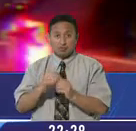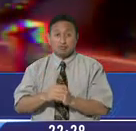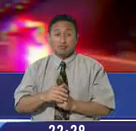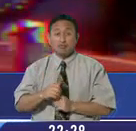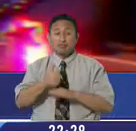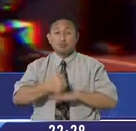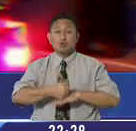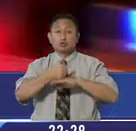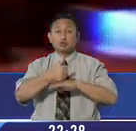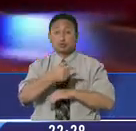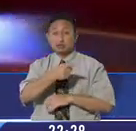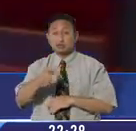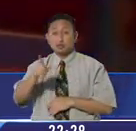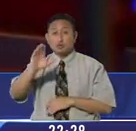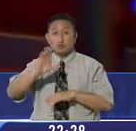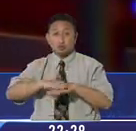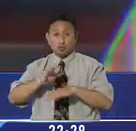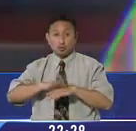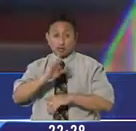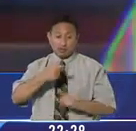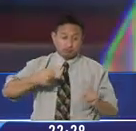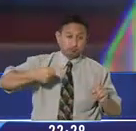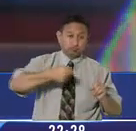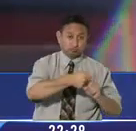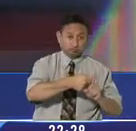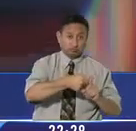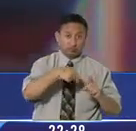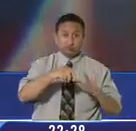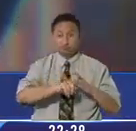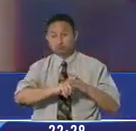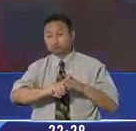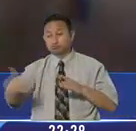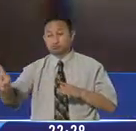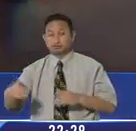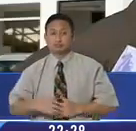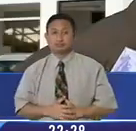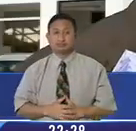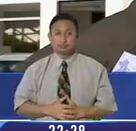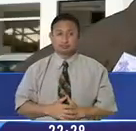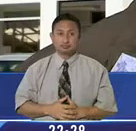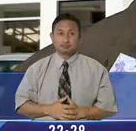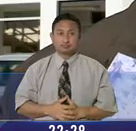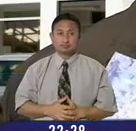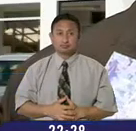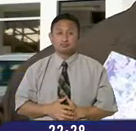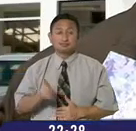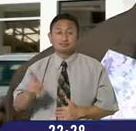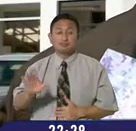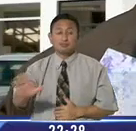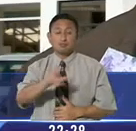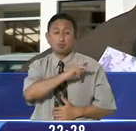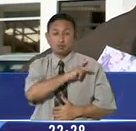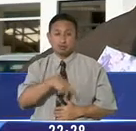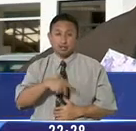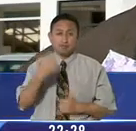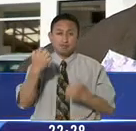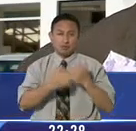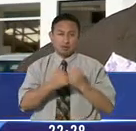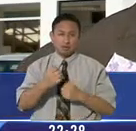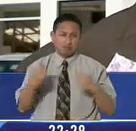las autoridades, fue el responsable de las puñaladas mortales, huyó para no regresar. Pues por circunstancias personales se